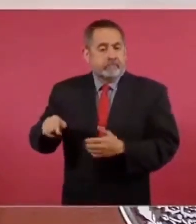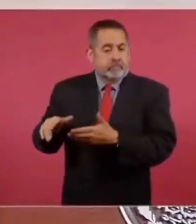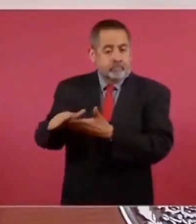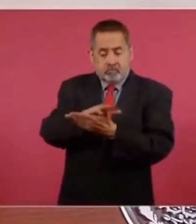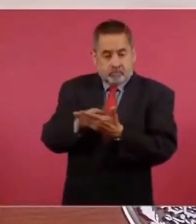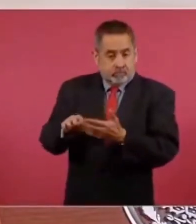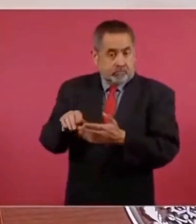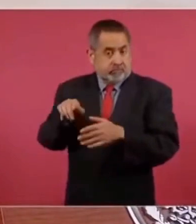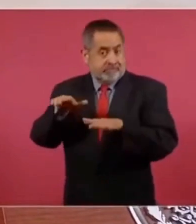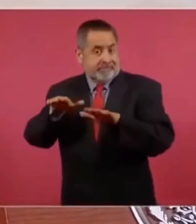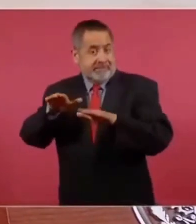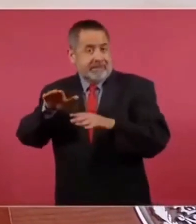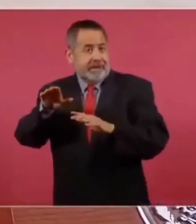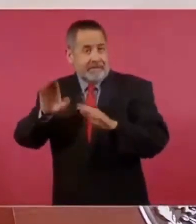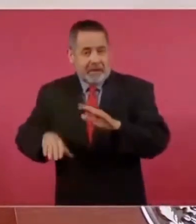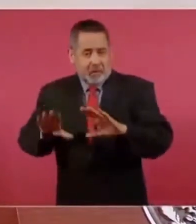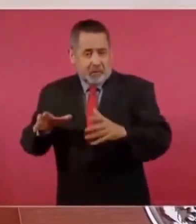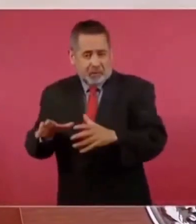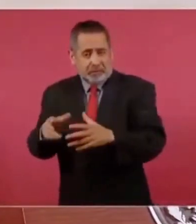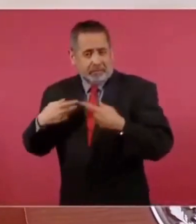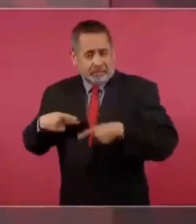Impecable.